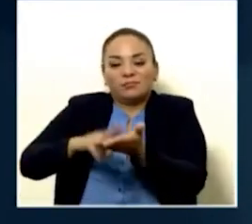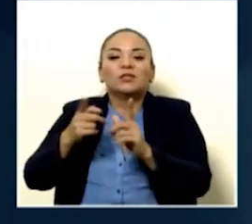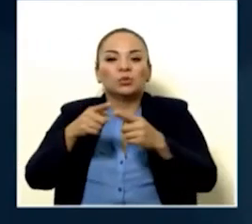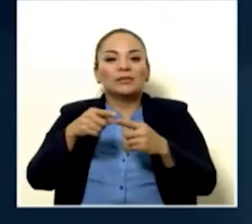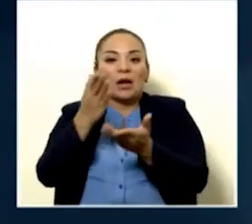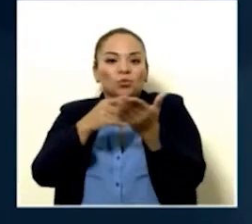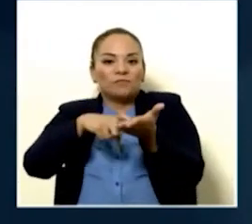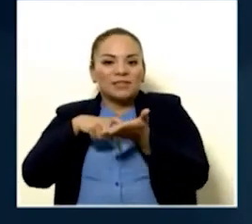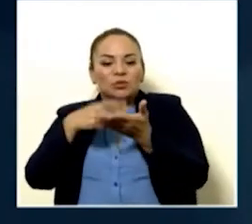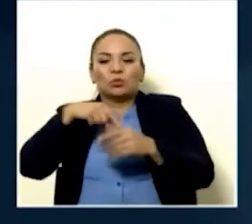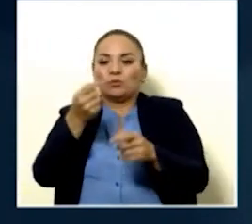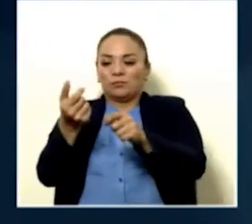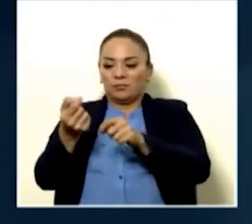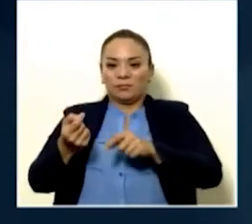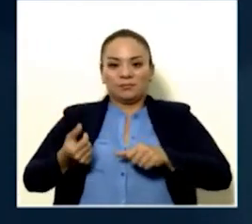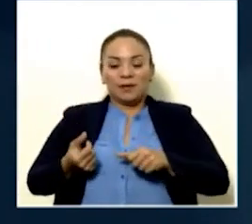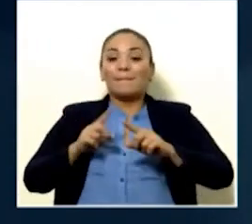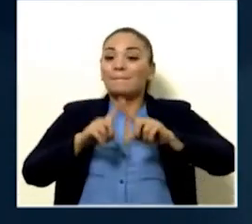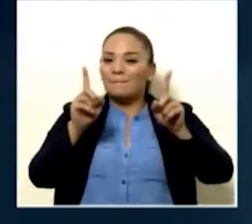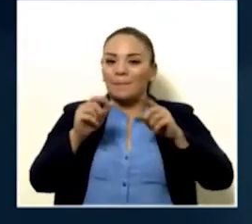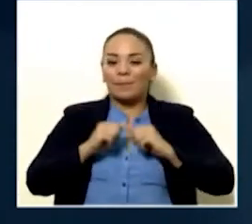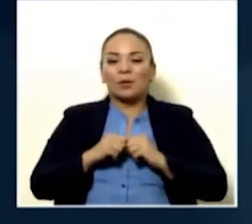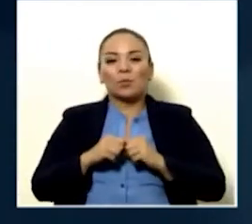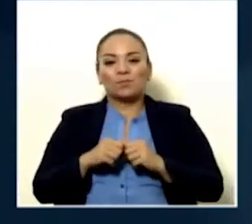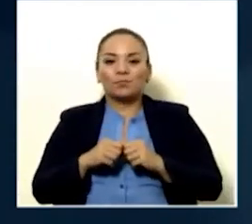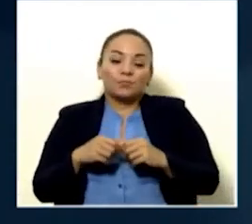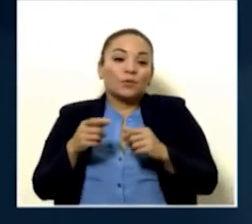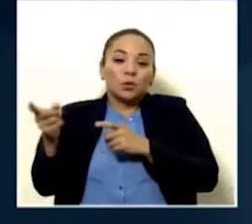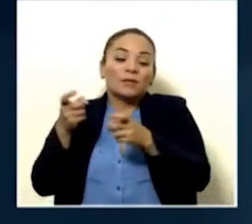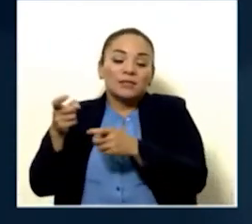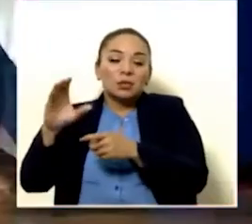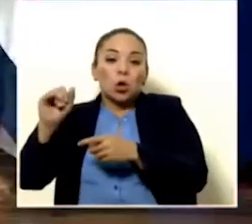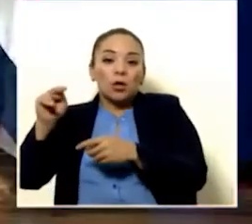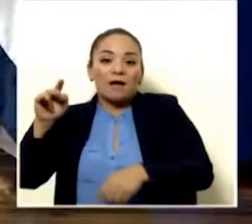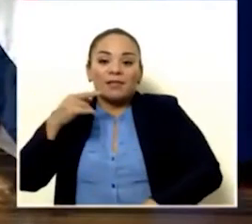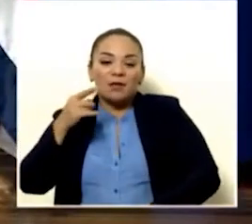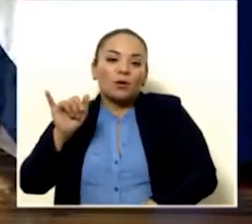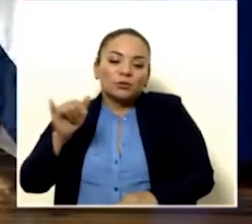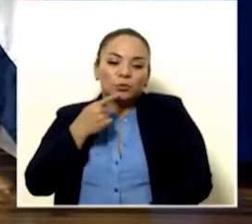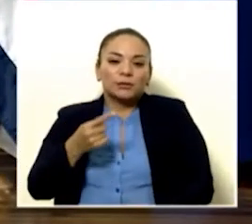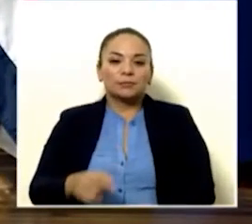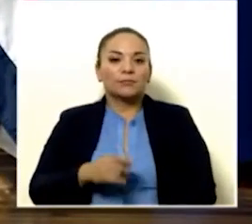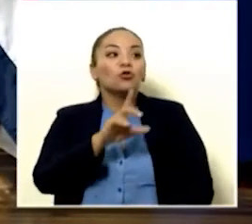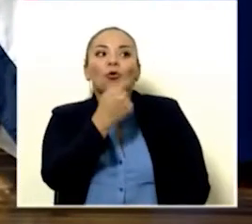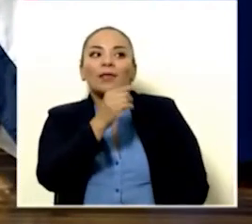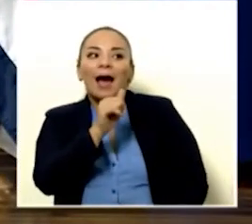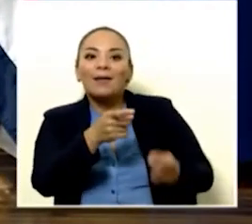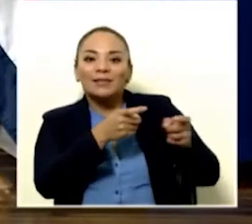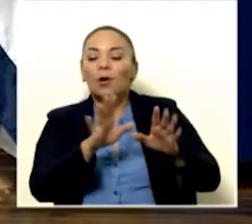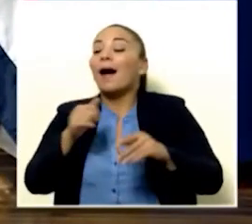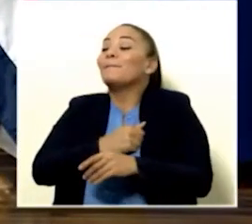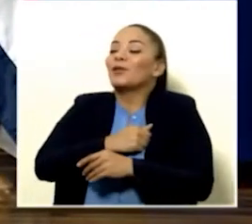muchos de esos requisitos, pero lo que la administración indica es lo que ya yo le dije. Pero no diga la administración porque